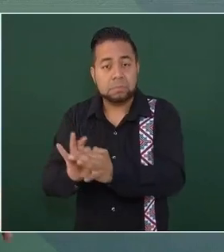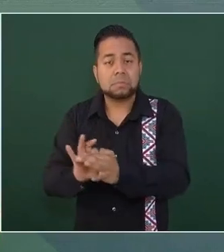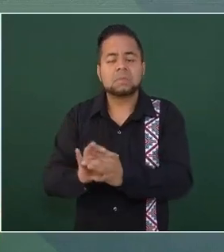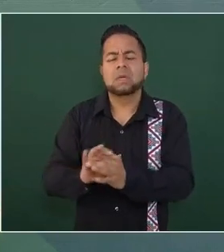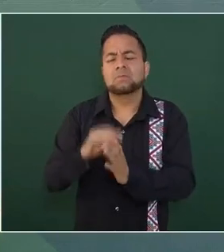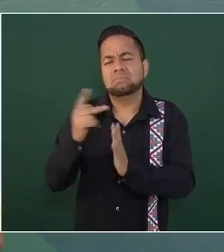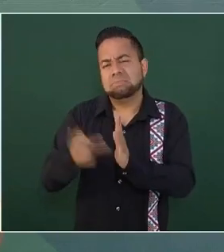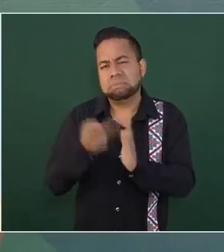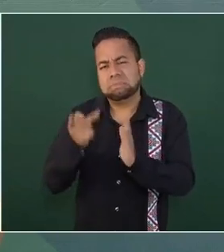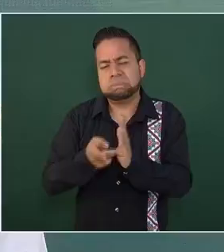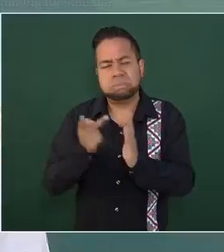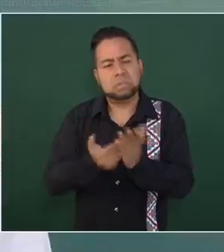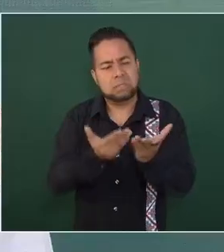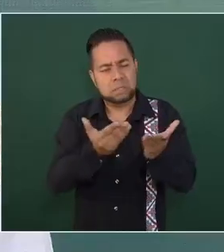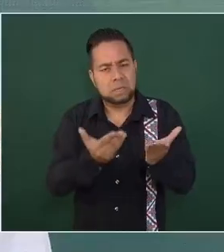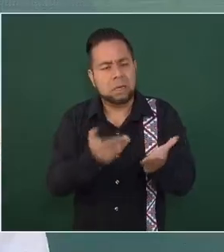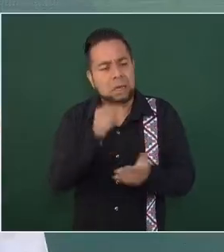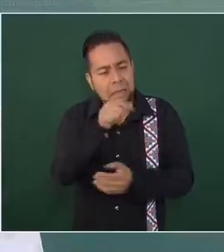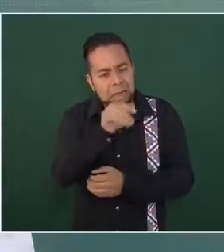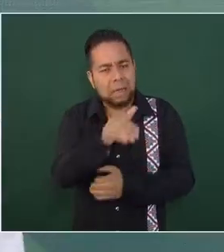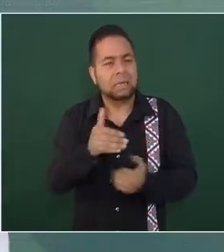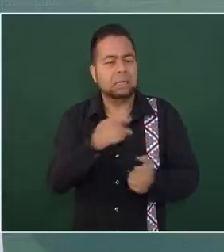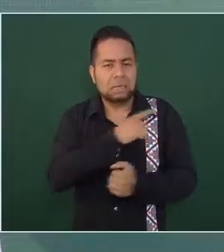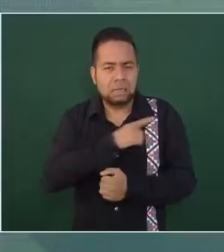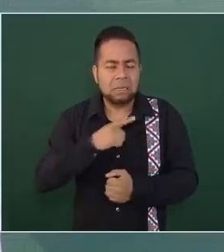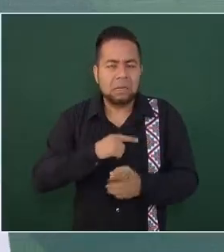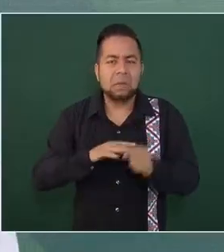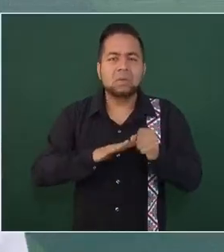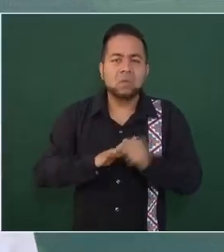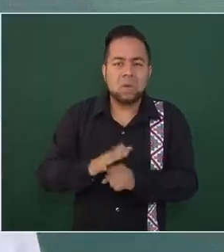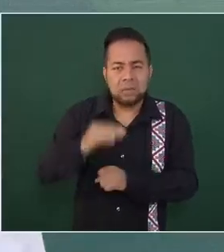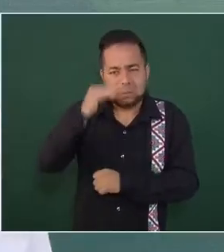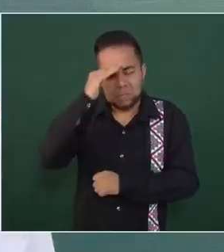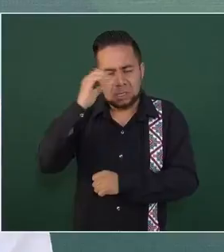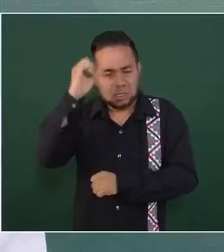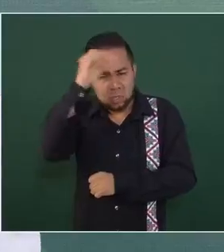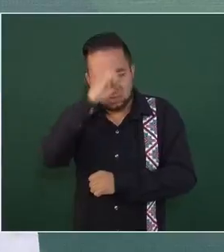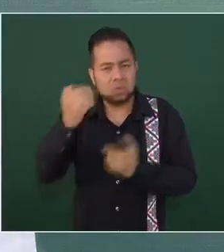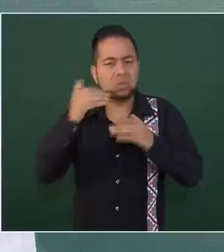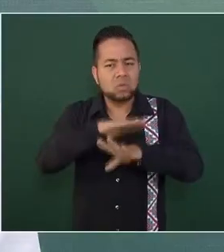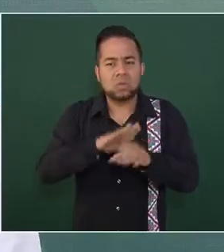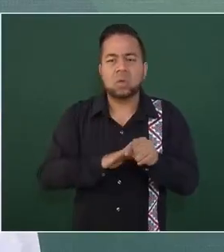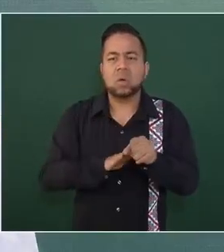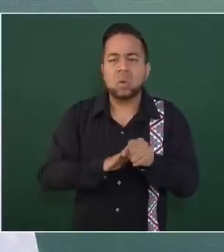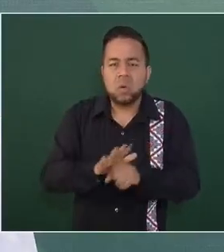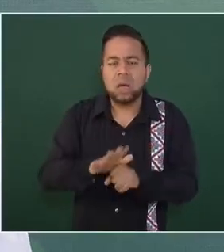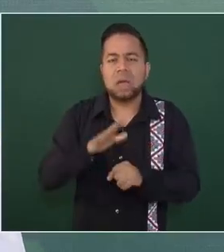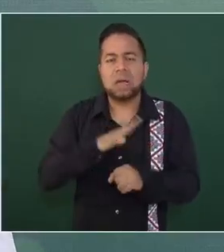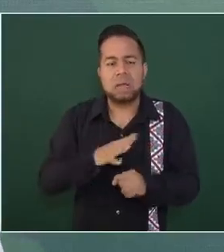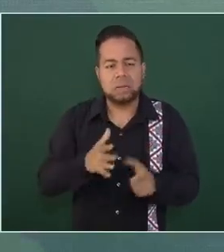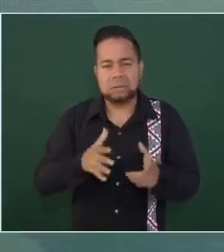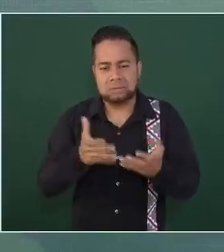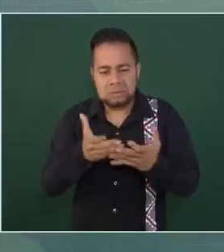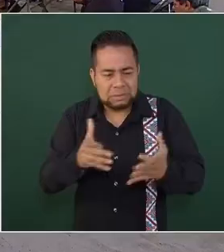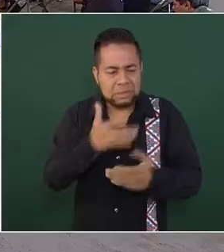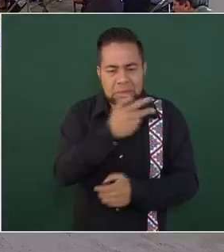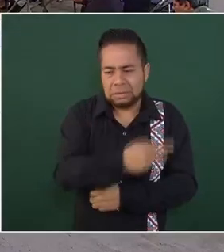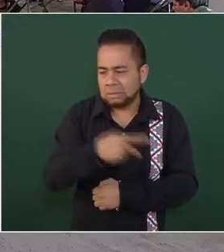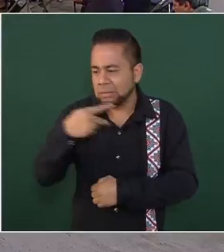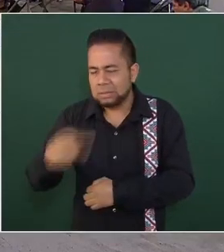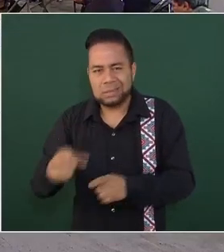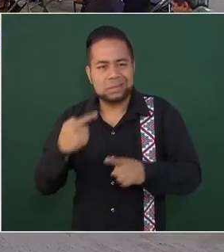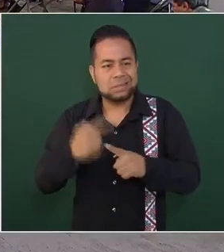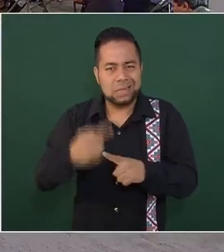invitamos a reconsiderar sus posiciones en torno a los diferendos sobre la propiedad de la tierra